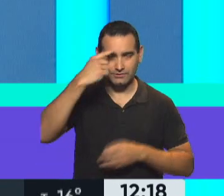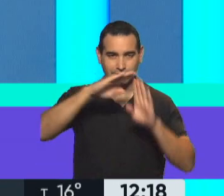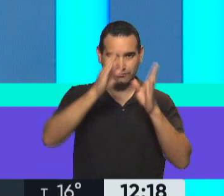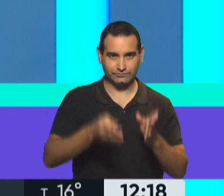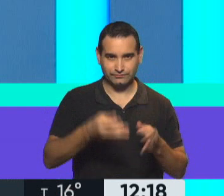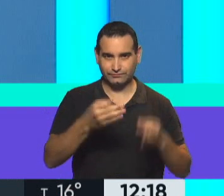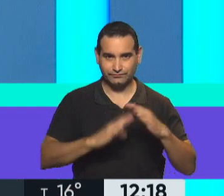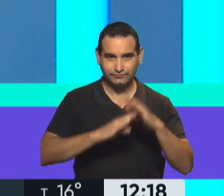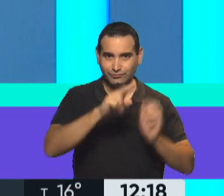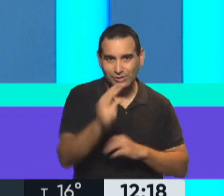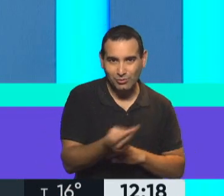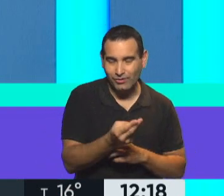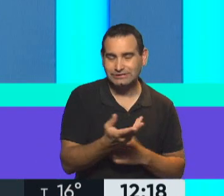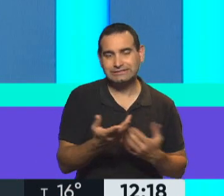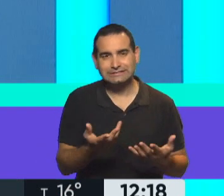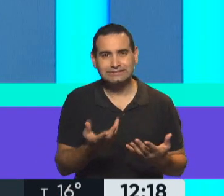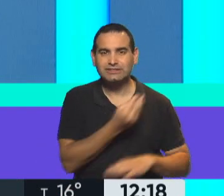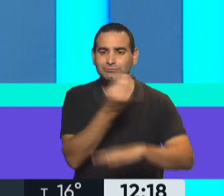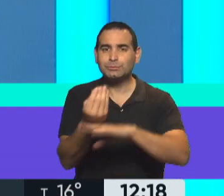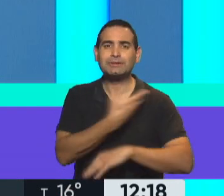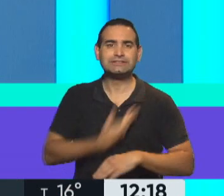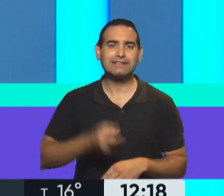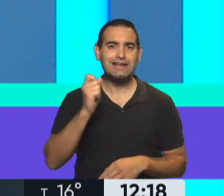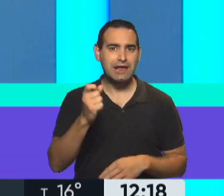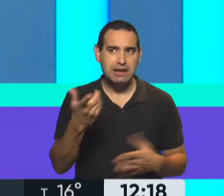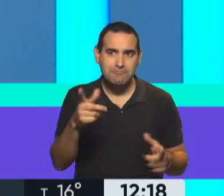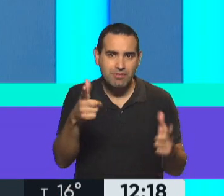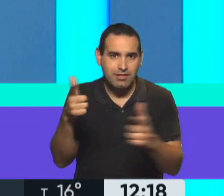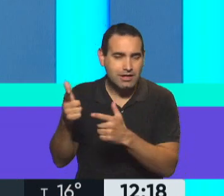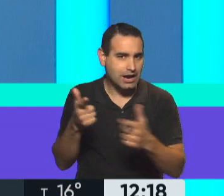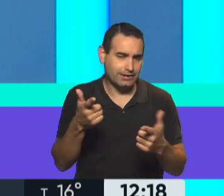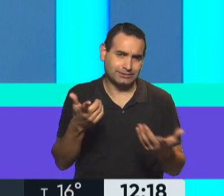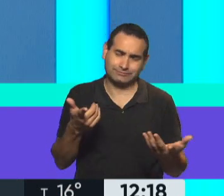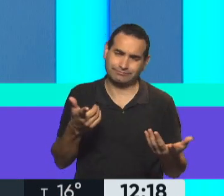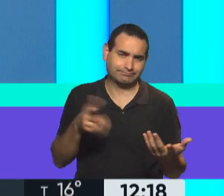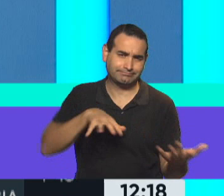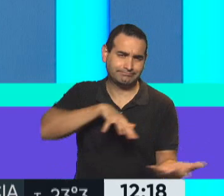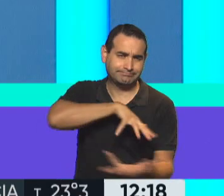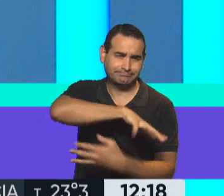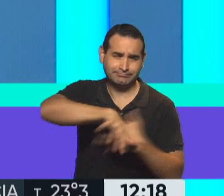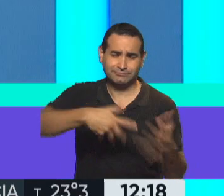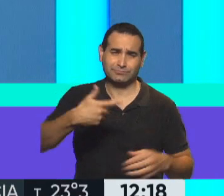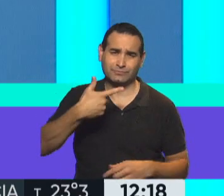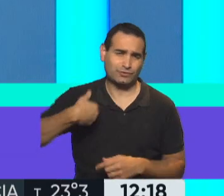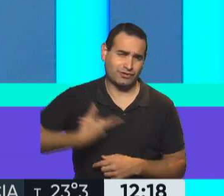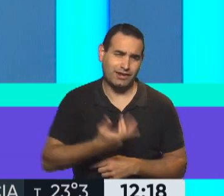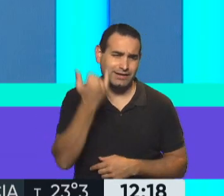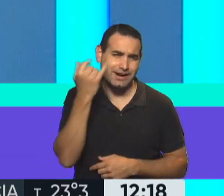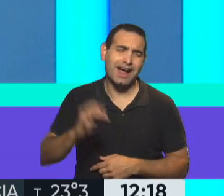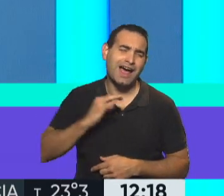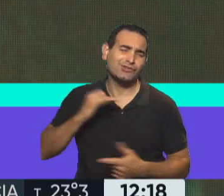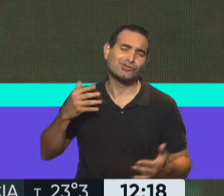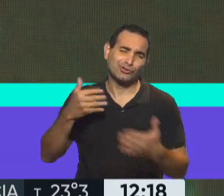político en una situación ya de tonada desde en todo sentido socialmente hace años